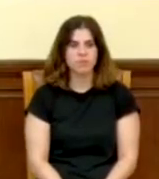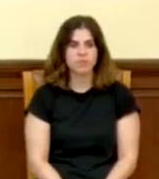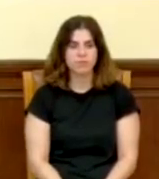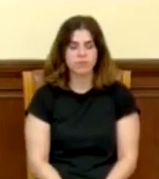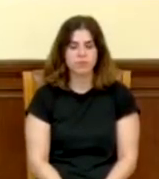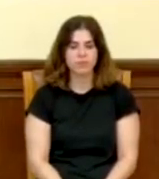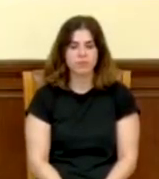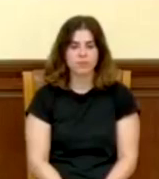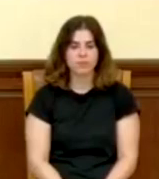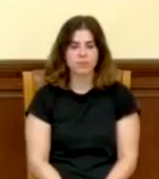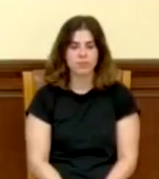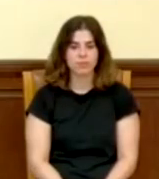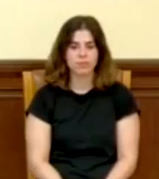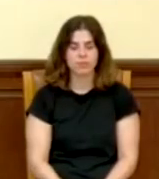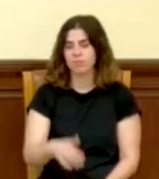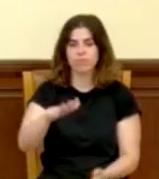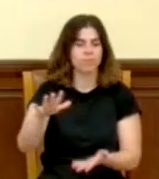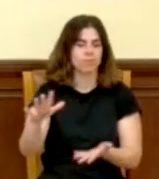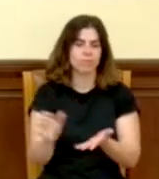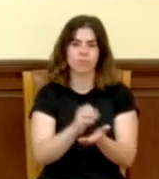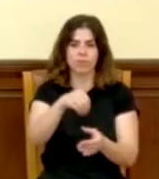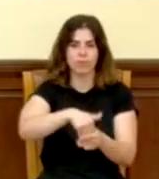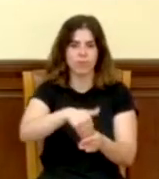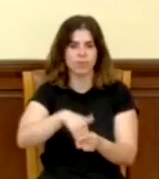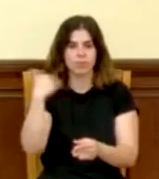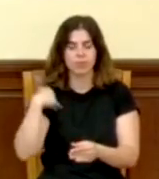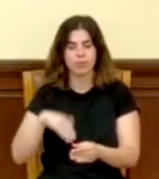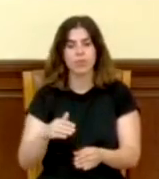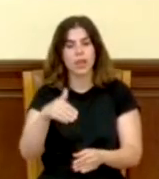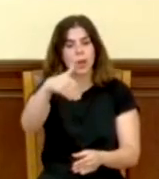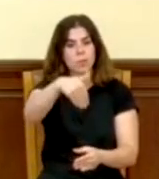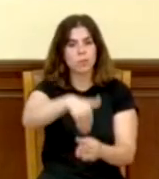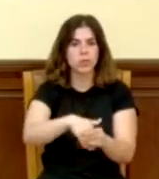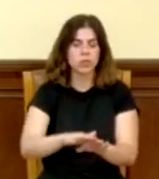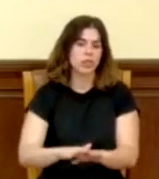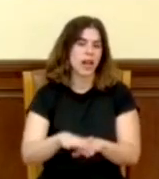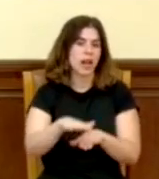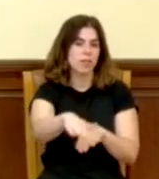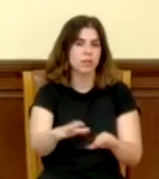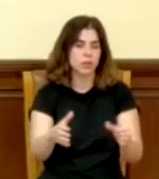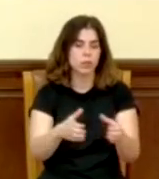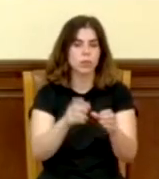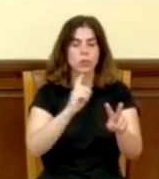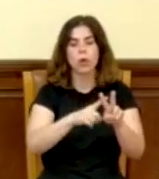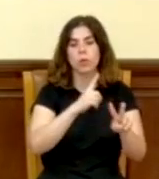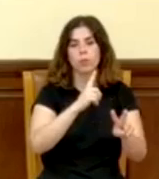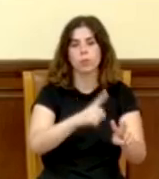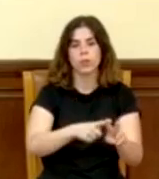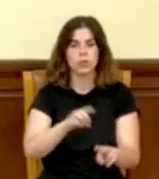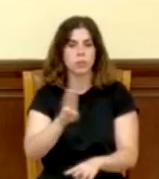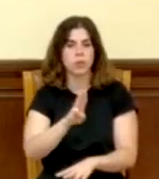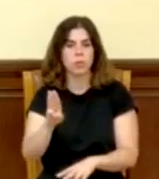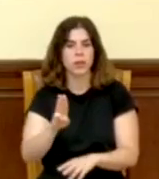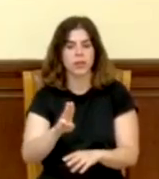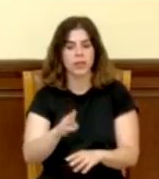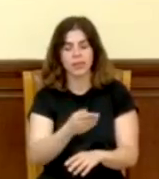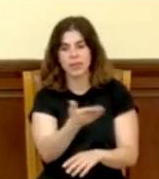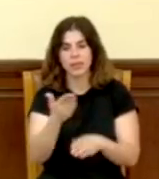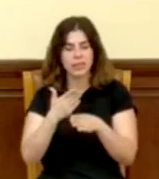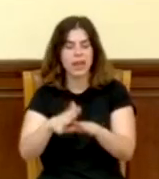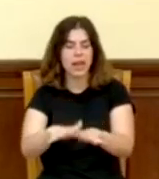Bien, pues ya han votado todos, con los votos a favor del Grupo Vox y Popular y el resto abstenciones. Queda,